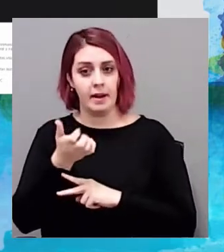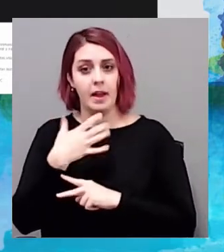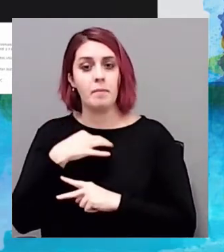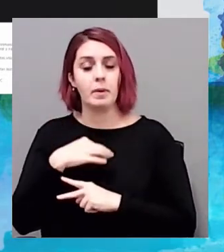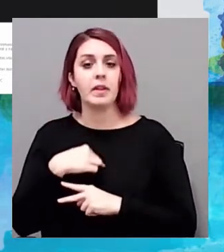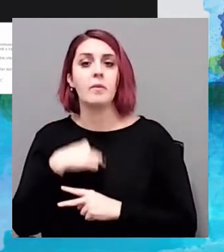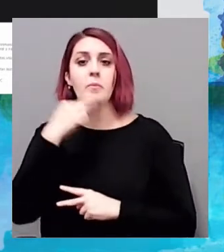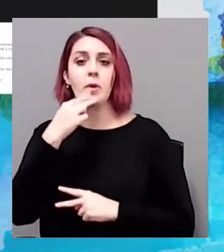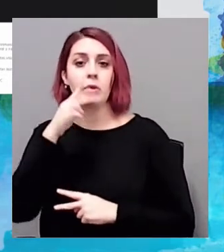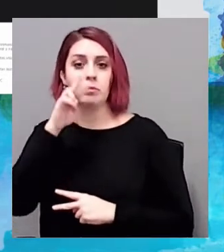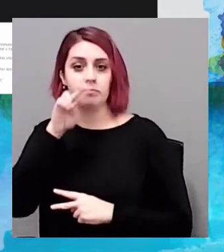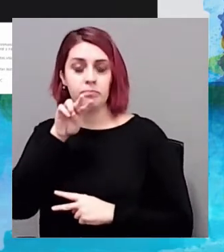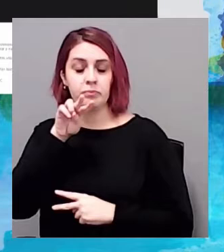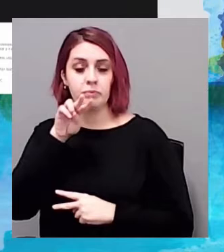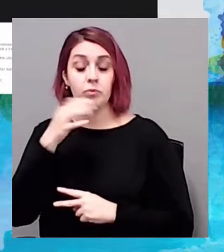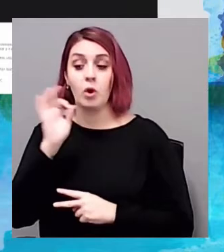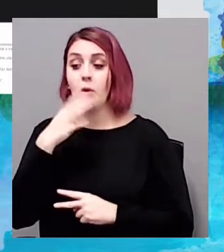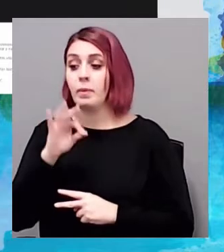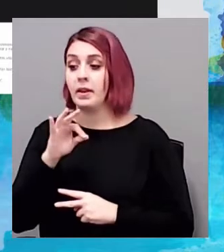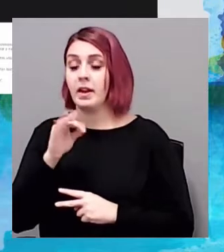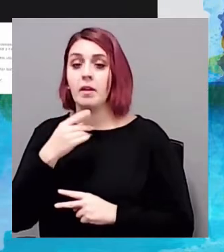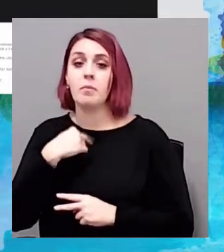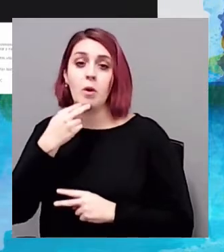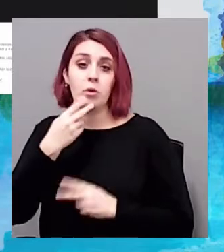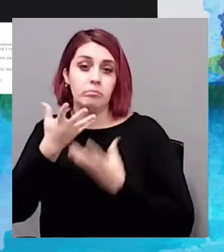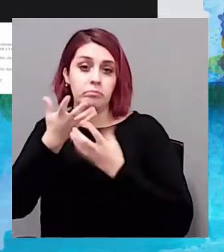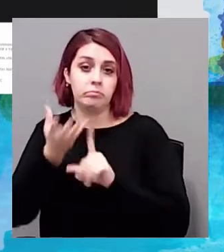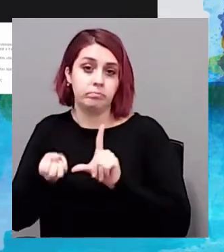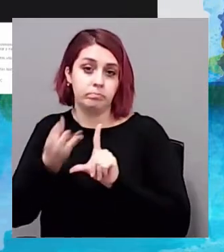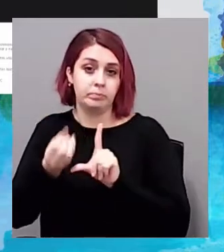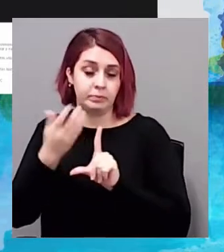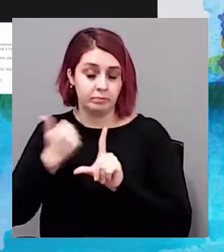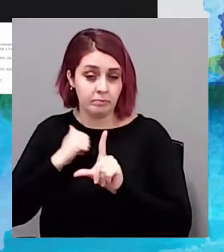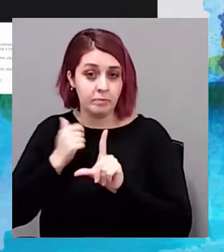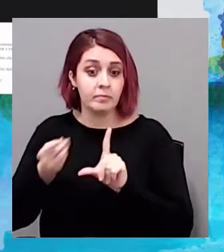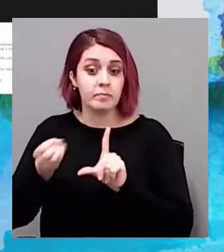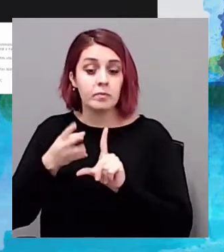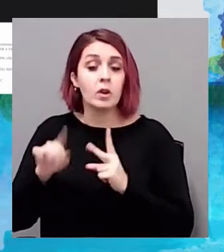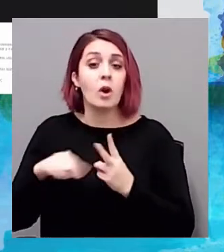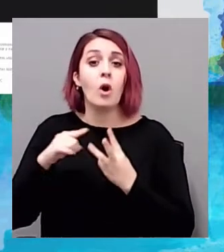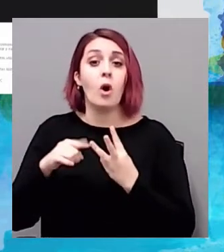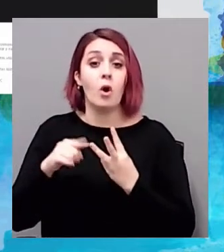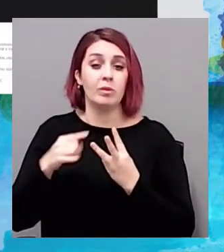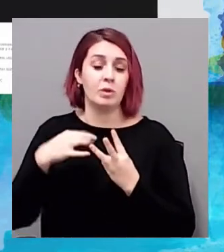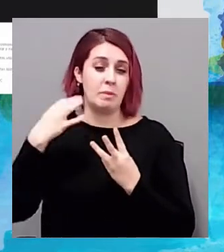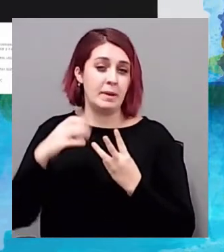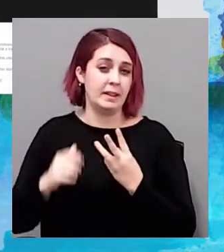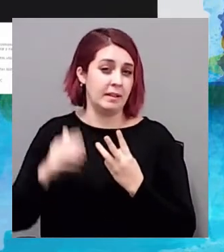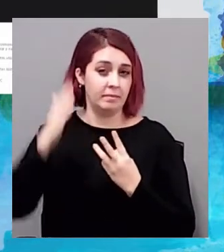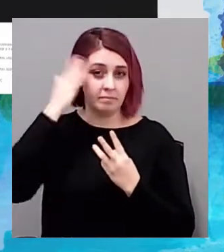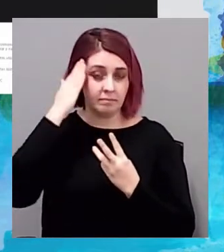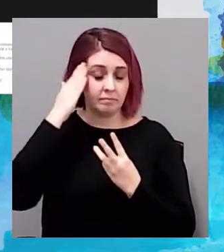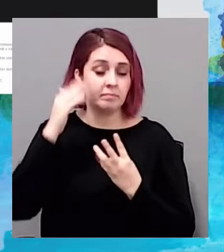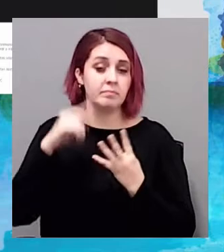o funcionar con síntesis de voz, o en semidirecto, que es normalmente la que funciona, la que se utiliza